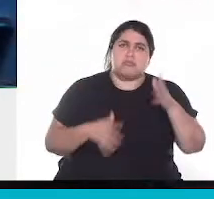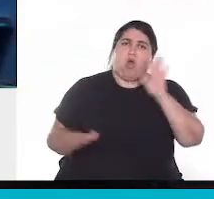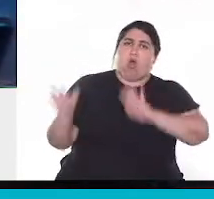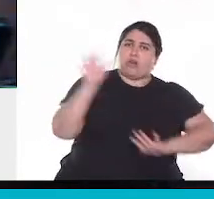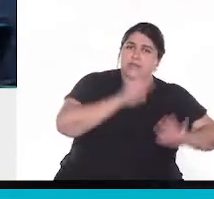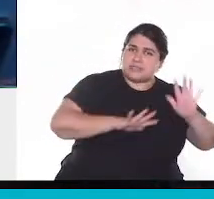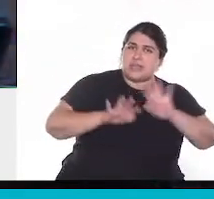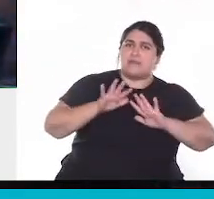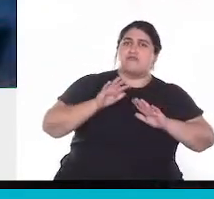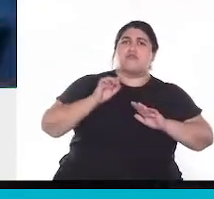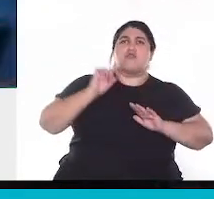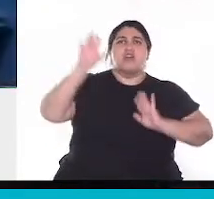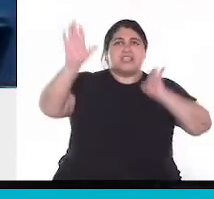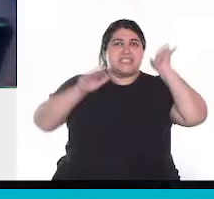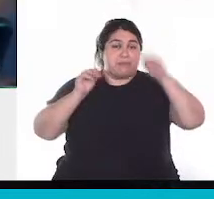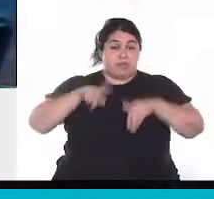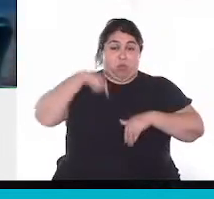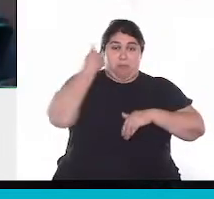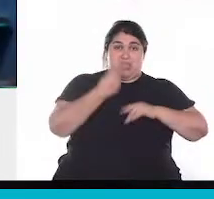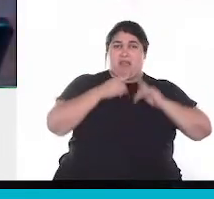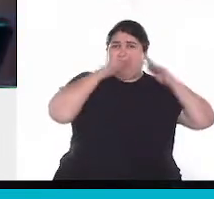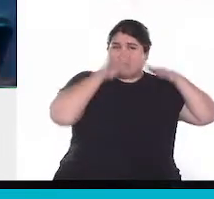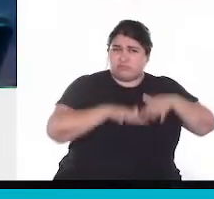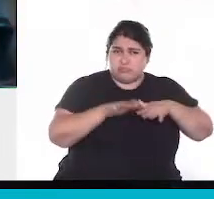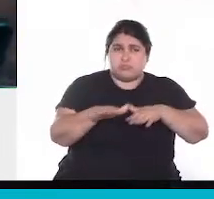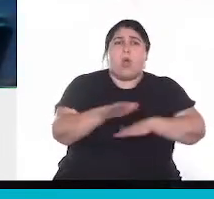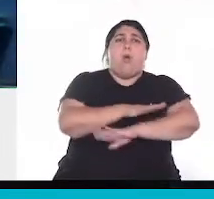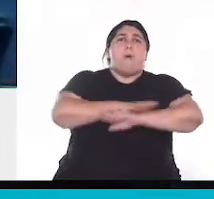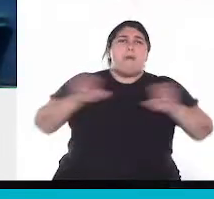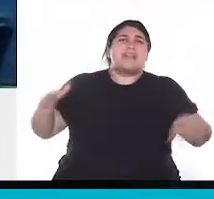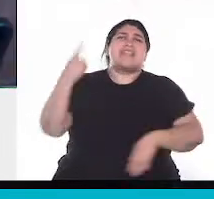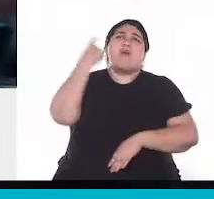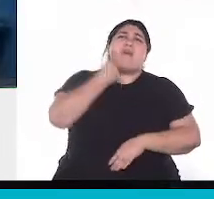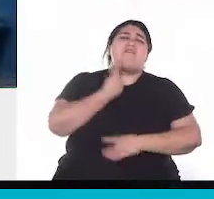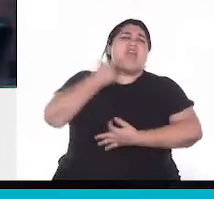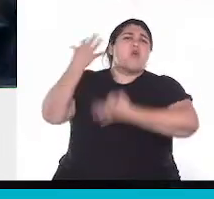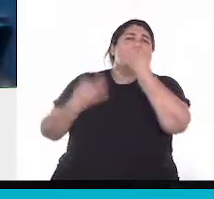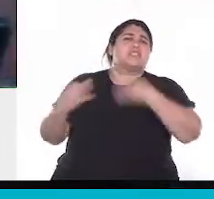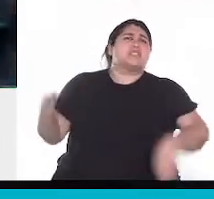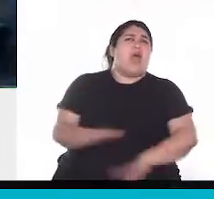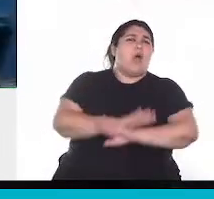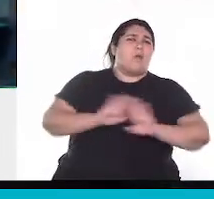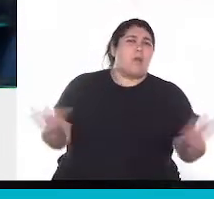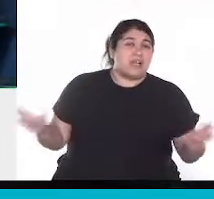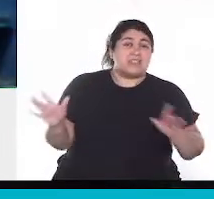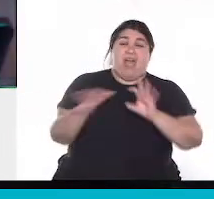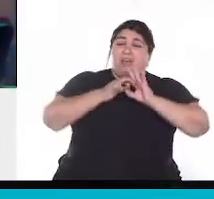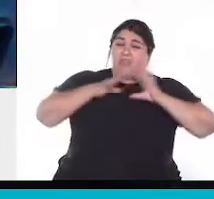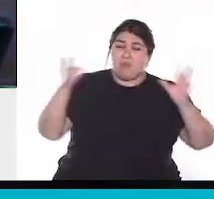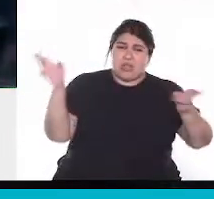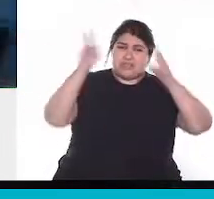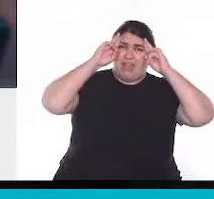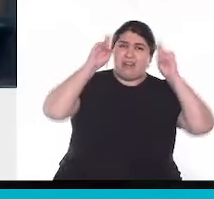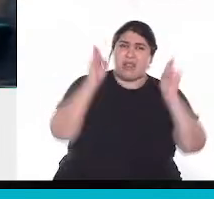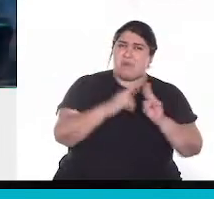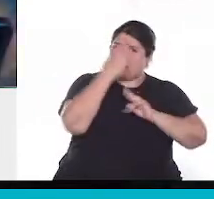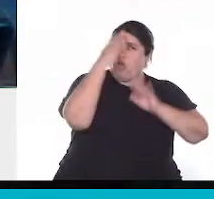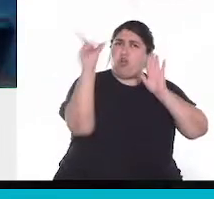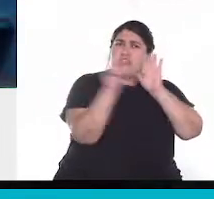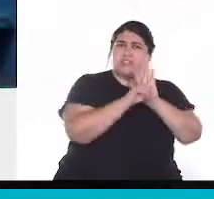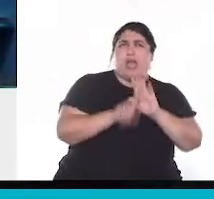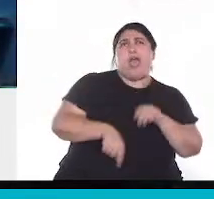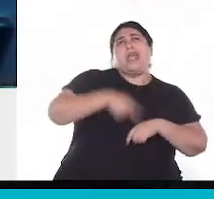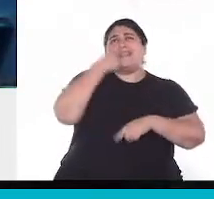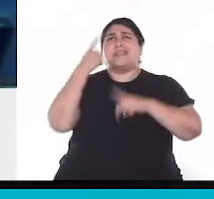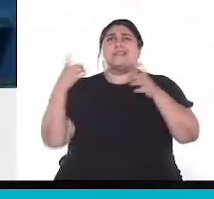estamos llamando a movilizarnos mañana para terminar con la mafia judicial en la Argentina y que se subordina a la democracia y a la Constitución, no a los intereses